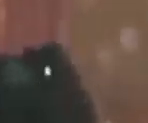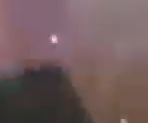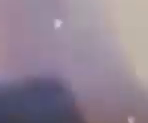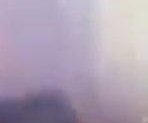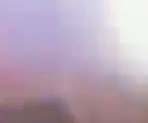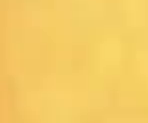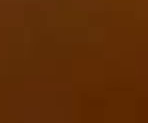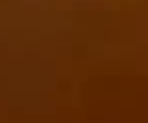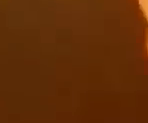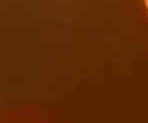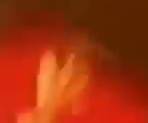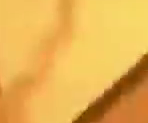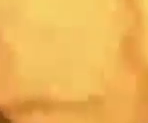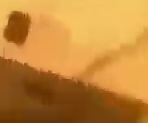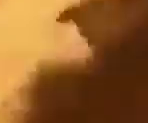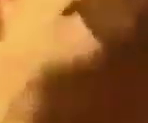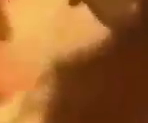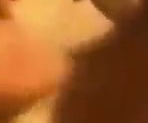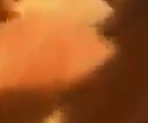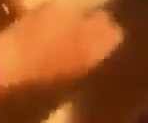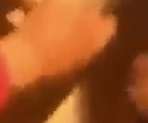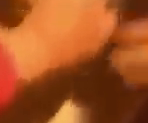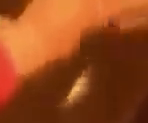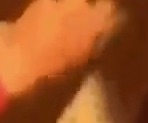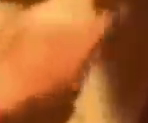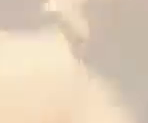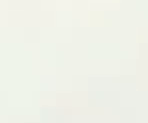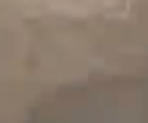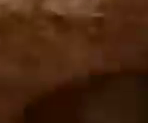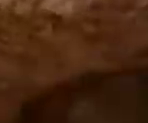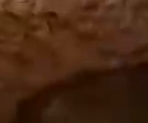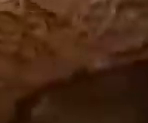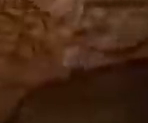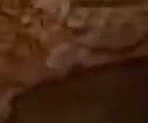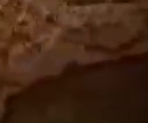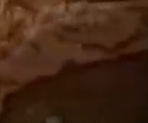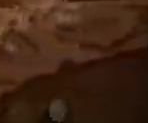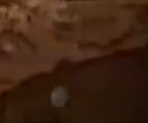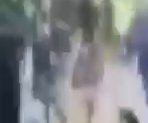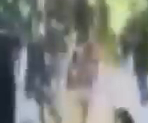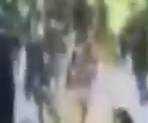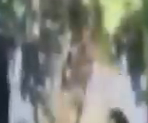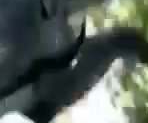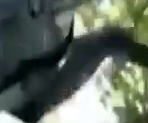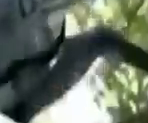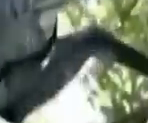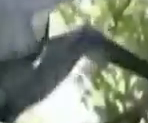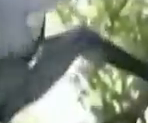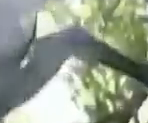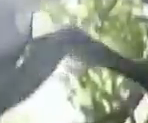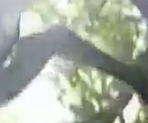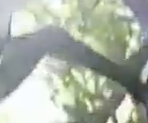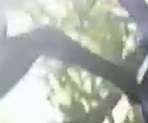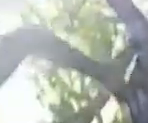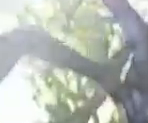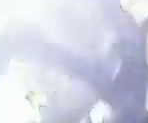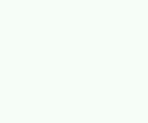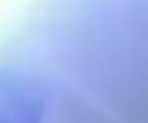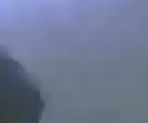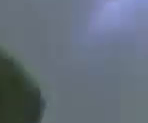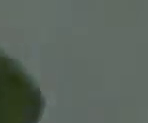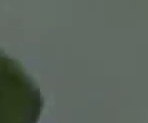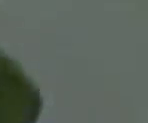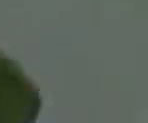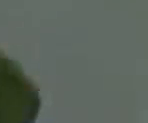entre las próximas edades, mi imaginación se fija en los siglos futuros. Y mirando desde allá, desde los siglos futuros,